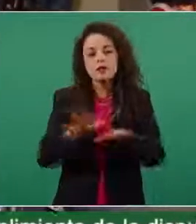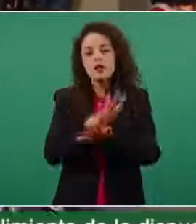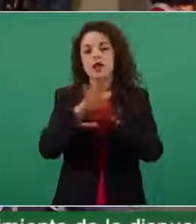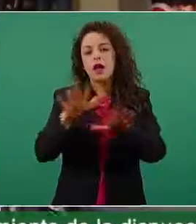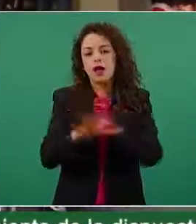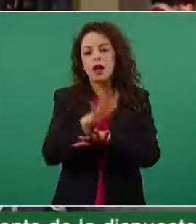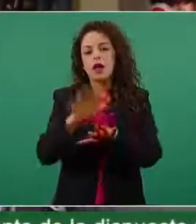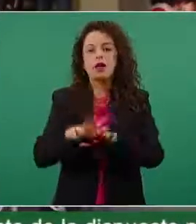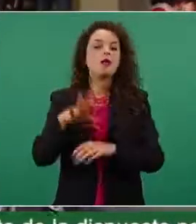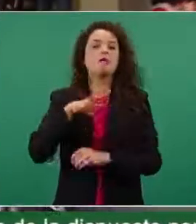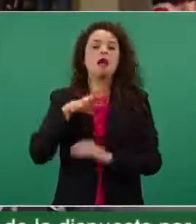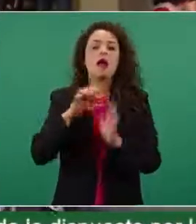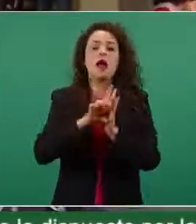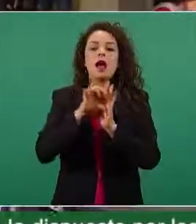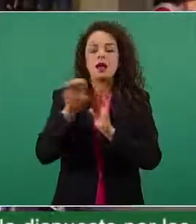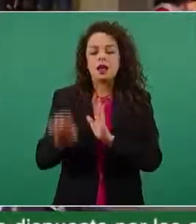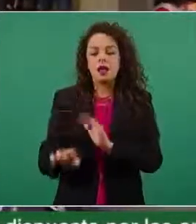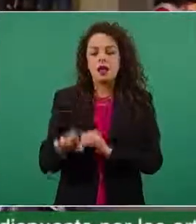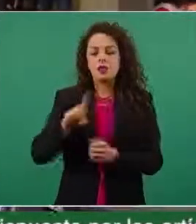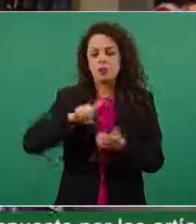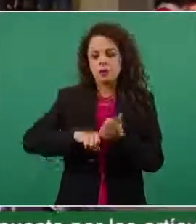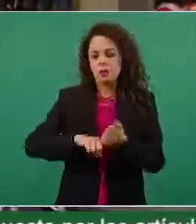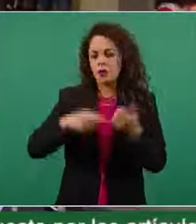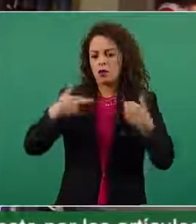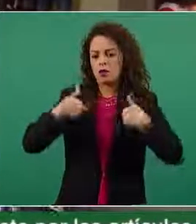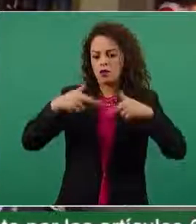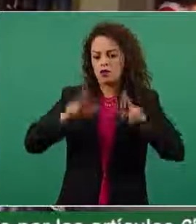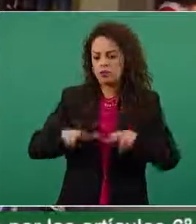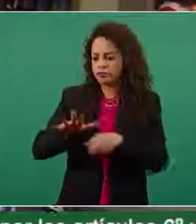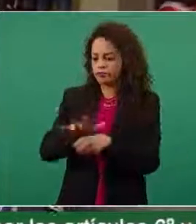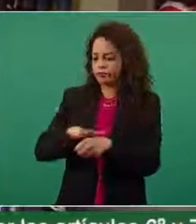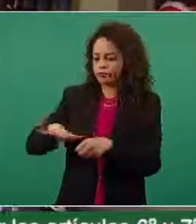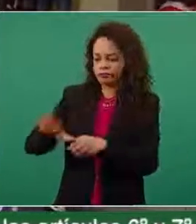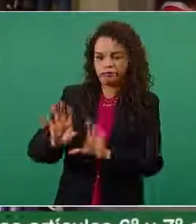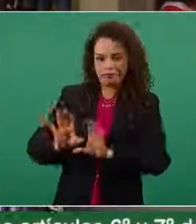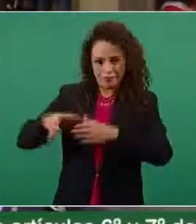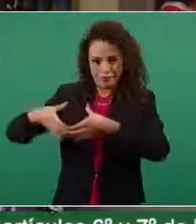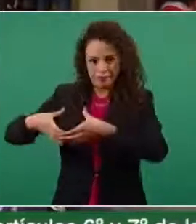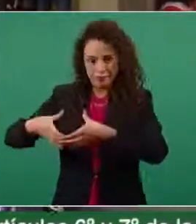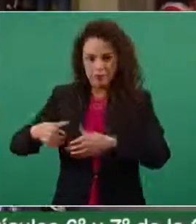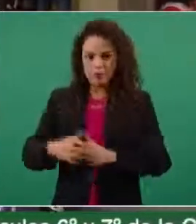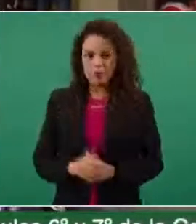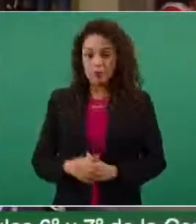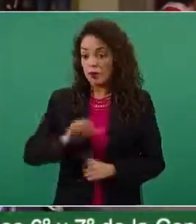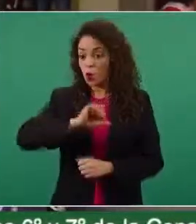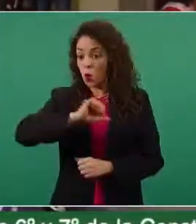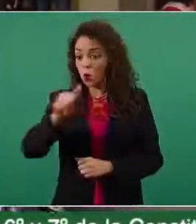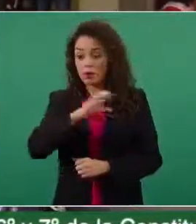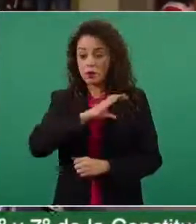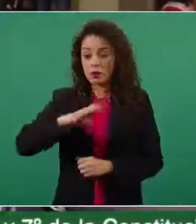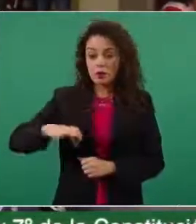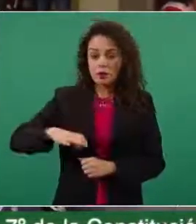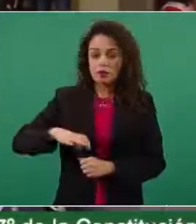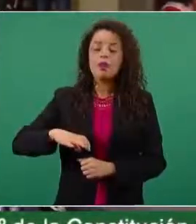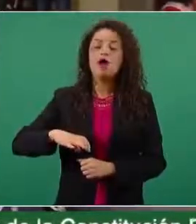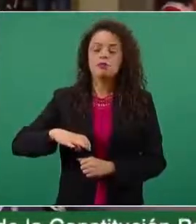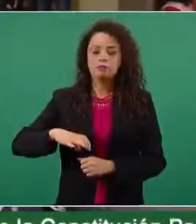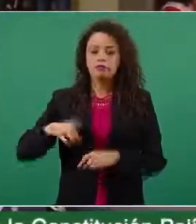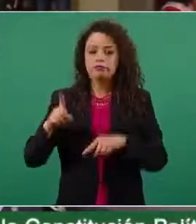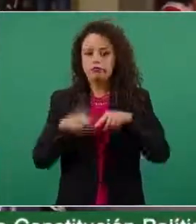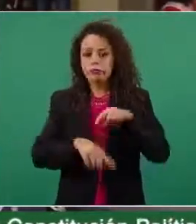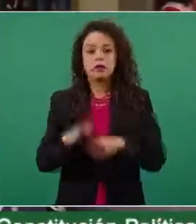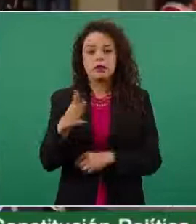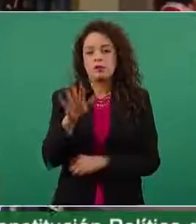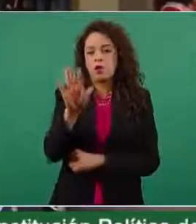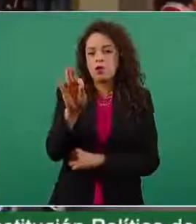en candidatos de representación proporcional y suspensión a otros candidatos, 40 de